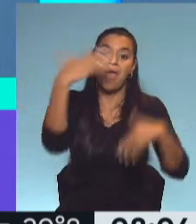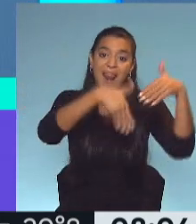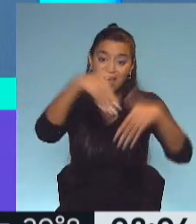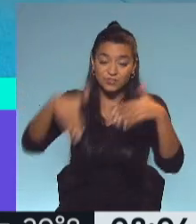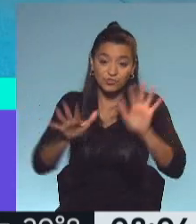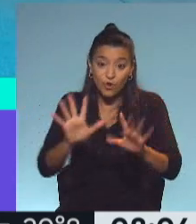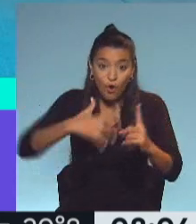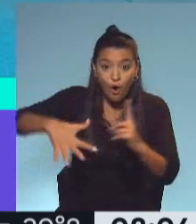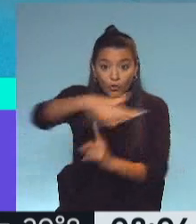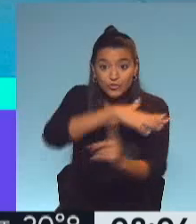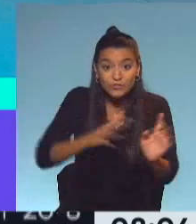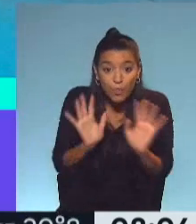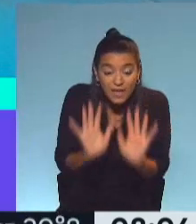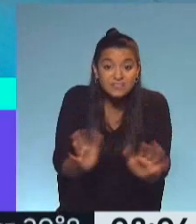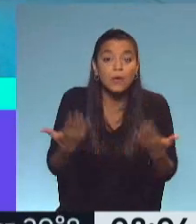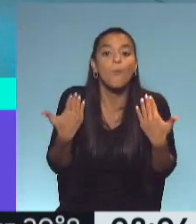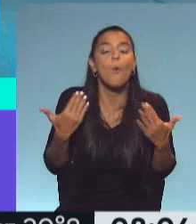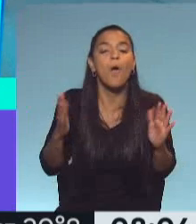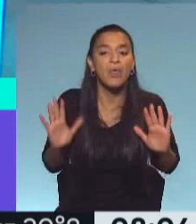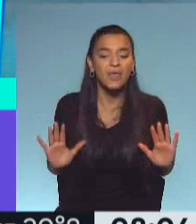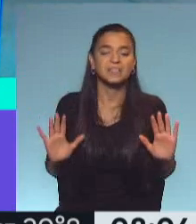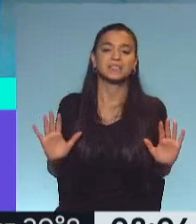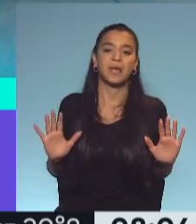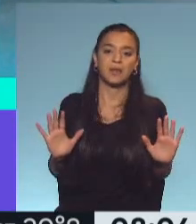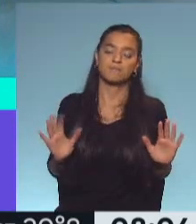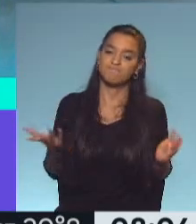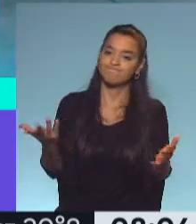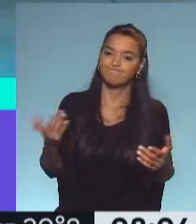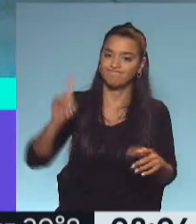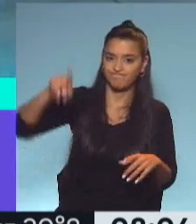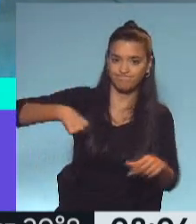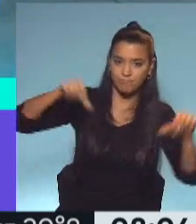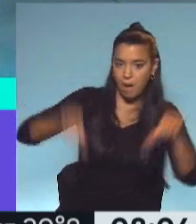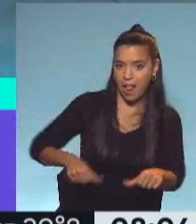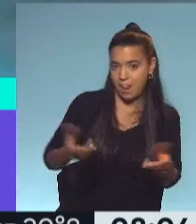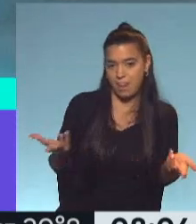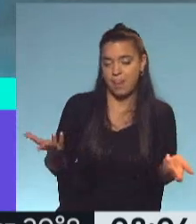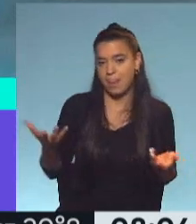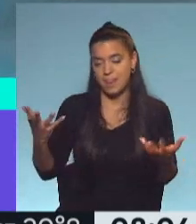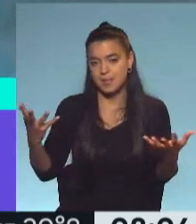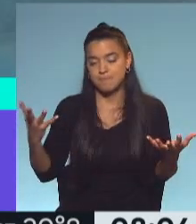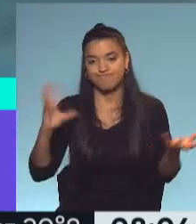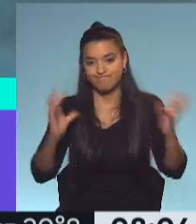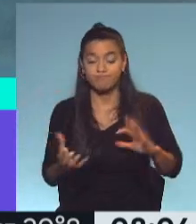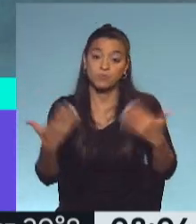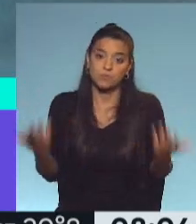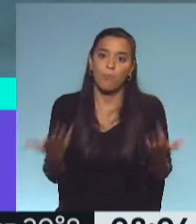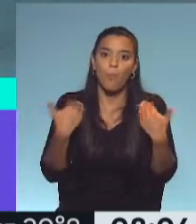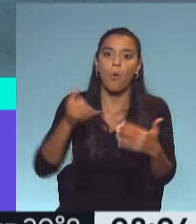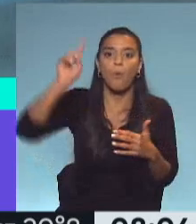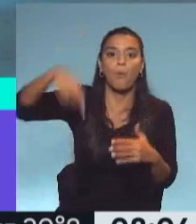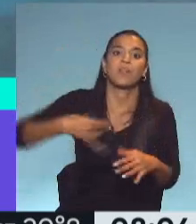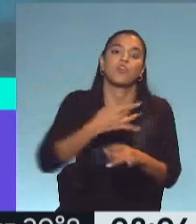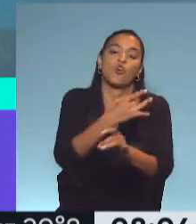este contexto puede ser como mínimo perjudicial o un inconveniente, y precisamente lo que puede hacer es generar que haya